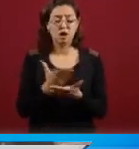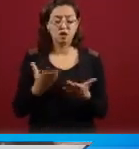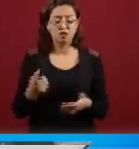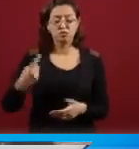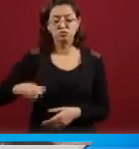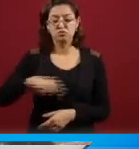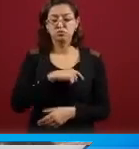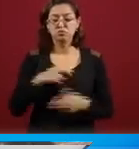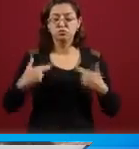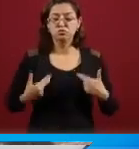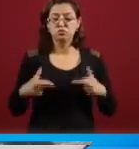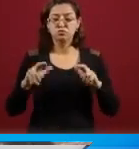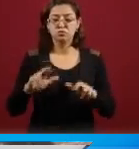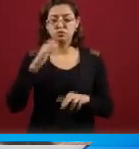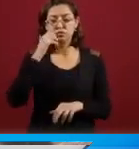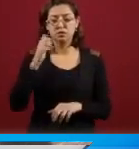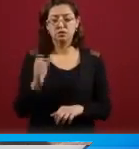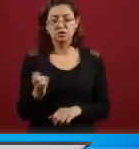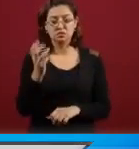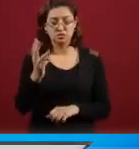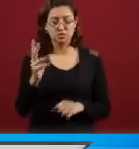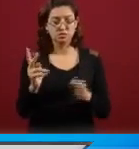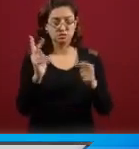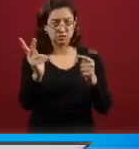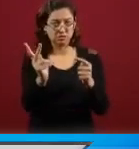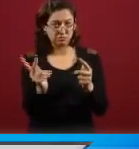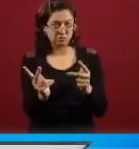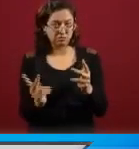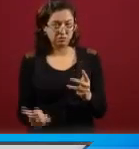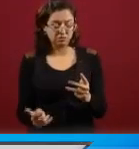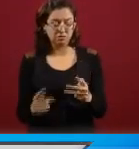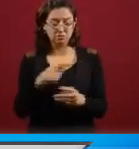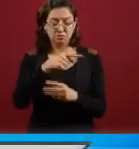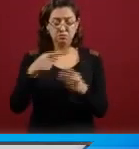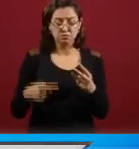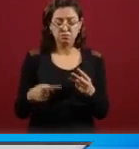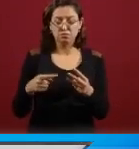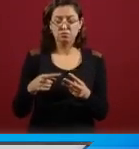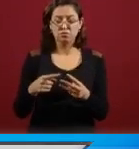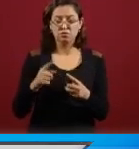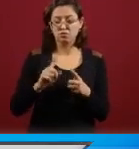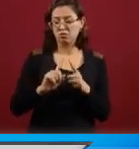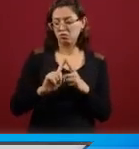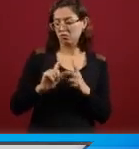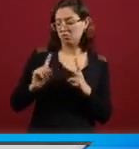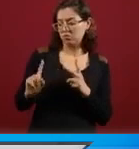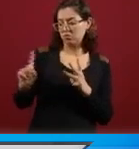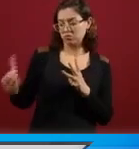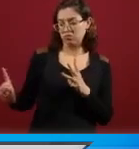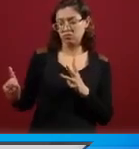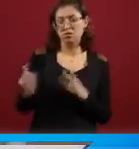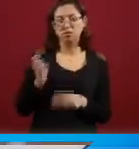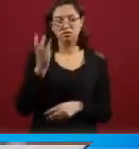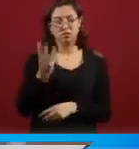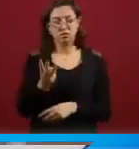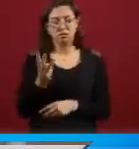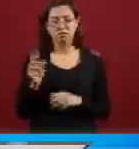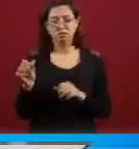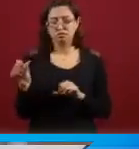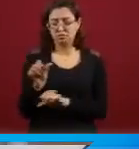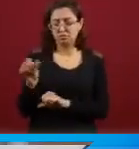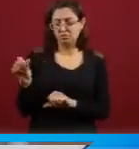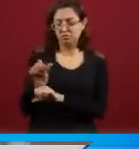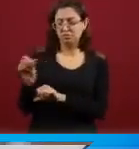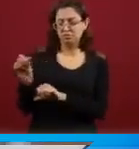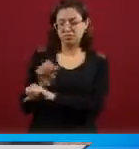poder adquisitivo, incluso tiene el salario mínimo más bajo que en Centroamérica, lo que provocó un éxodo de mexicanos en busca de mejores condiciones de